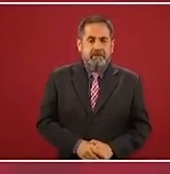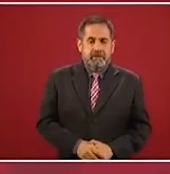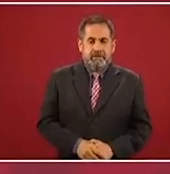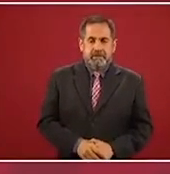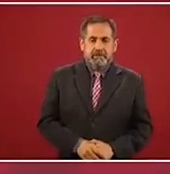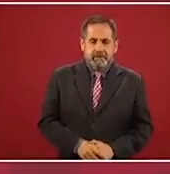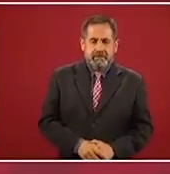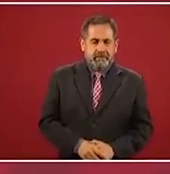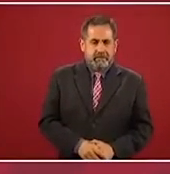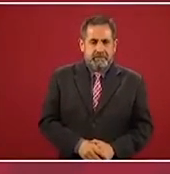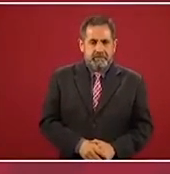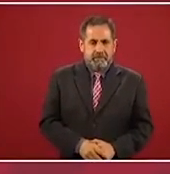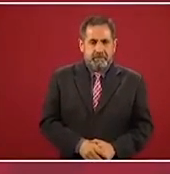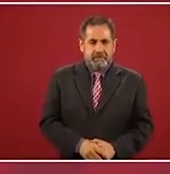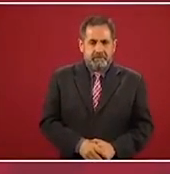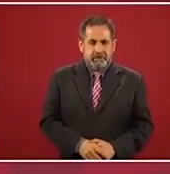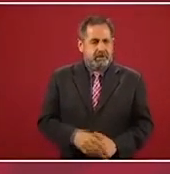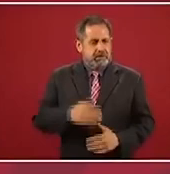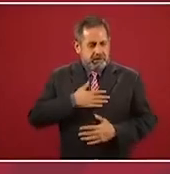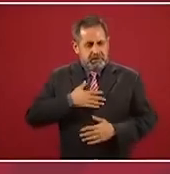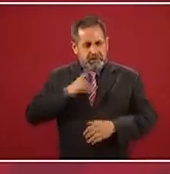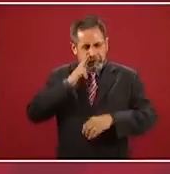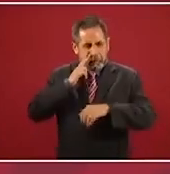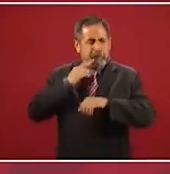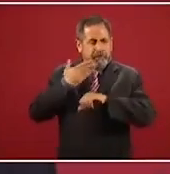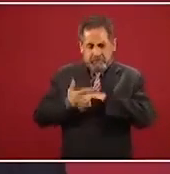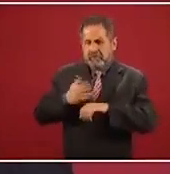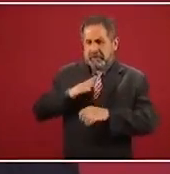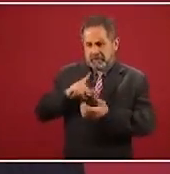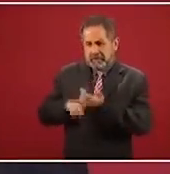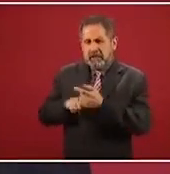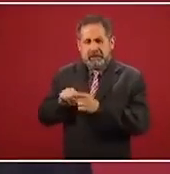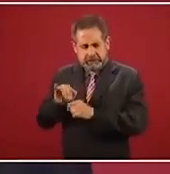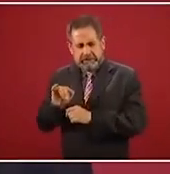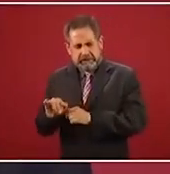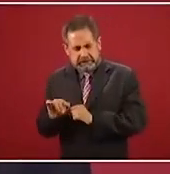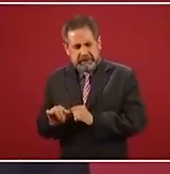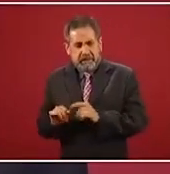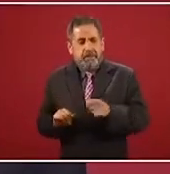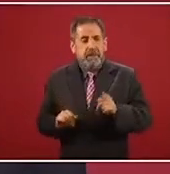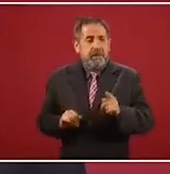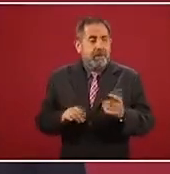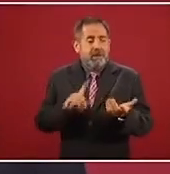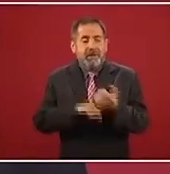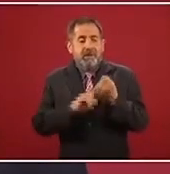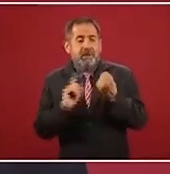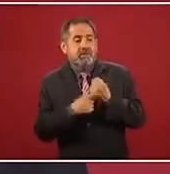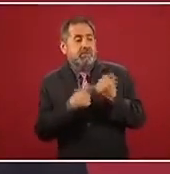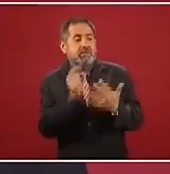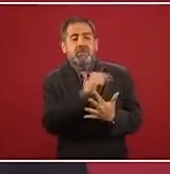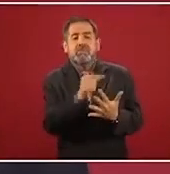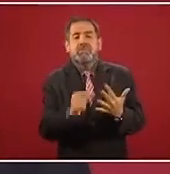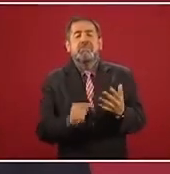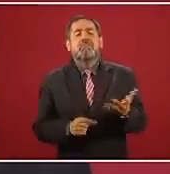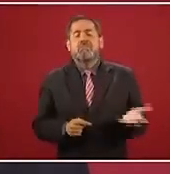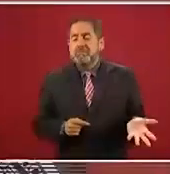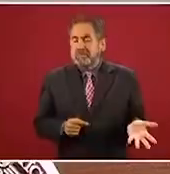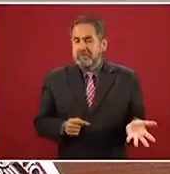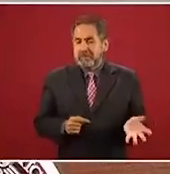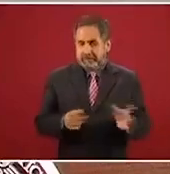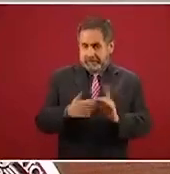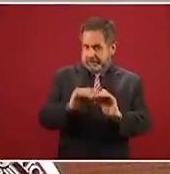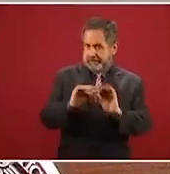No estoy evadiendo mi responsabilidad. Quiero nada más que